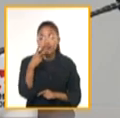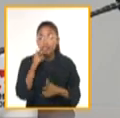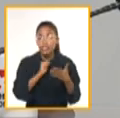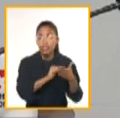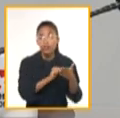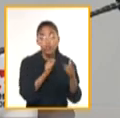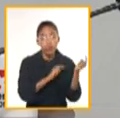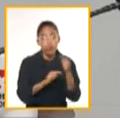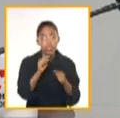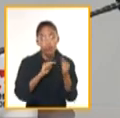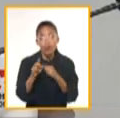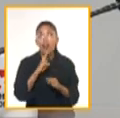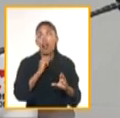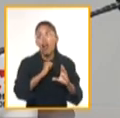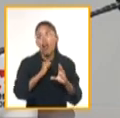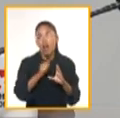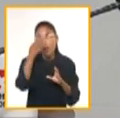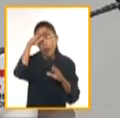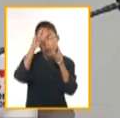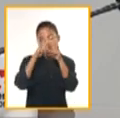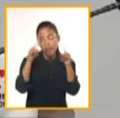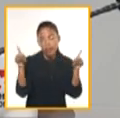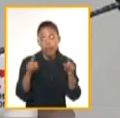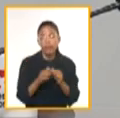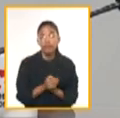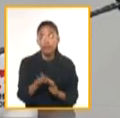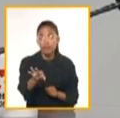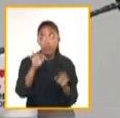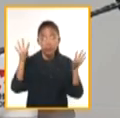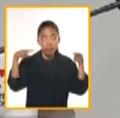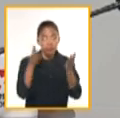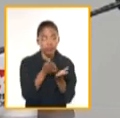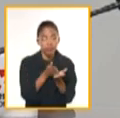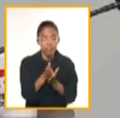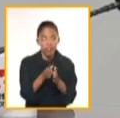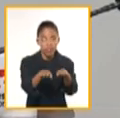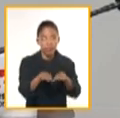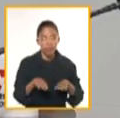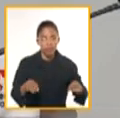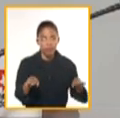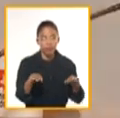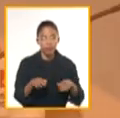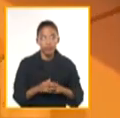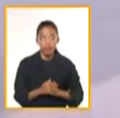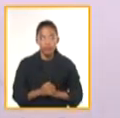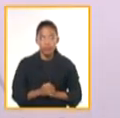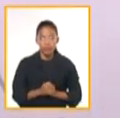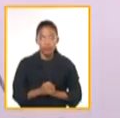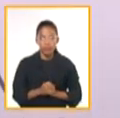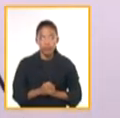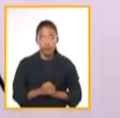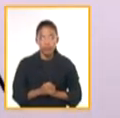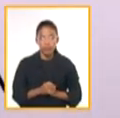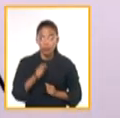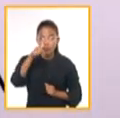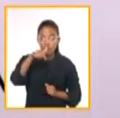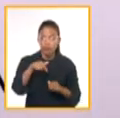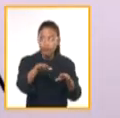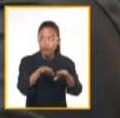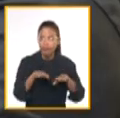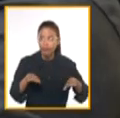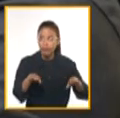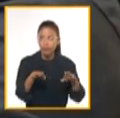vitales como los de agua en todo el país. Así que los invito a que nos acompañen en esta emisión de hoy. Hoy en la mesa